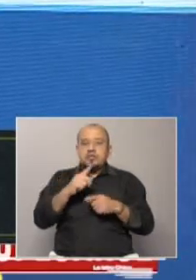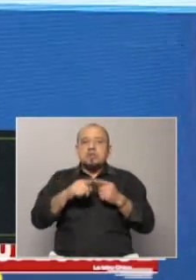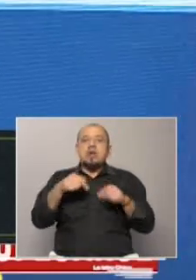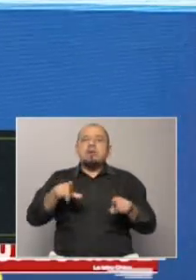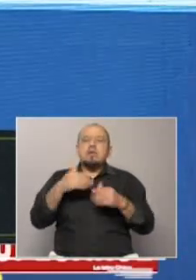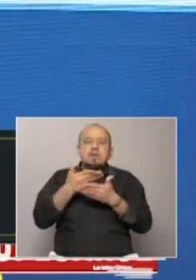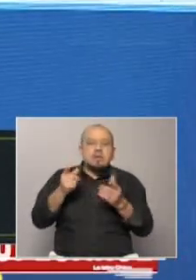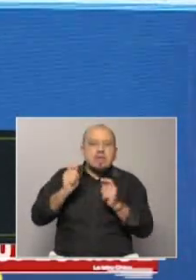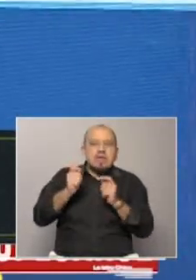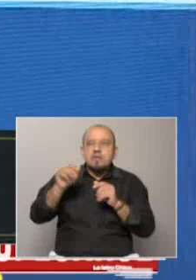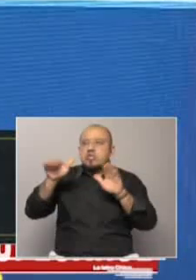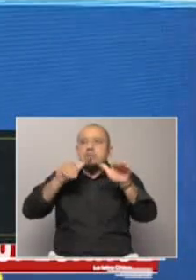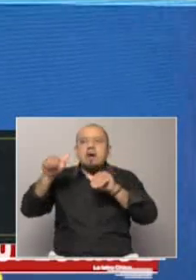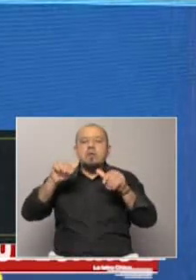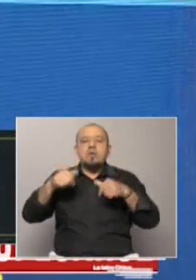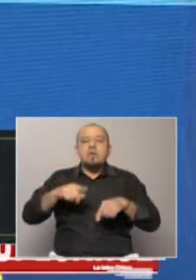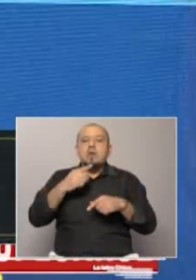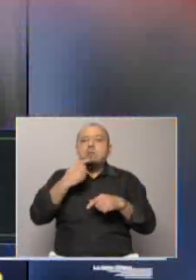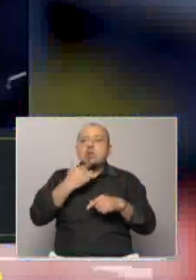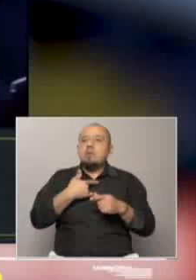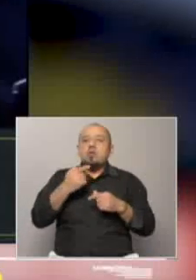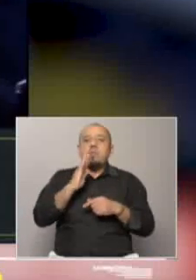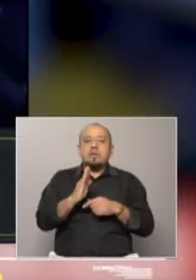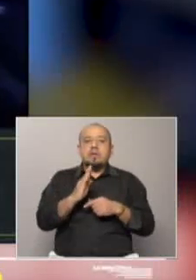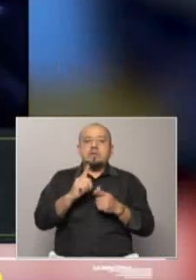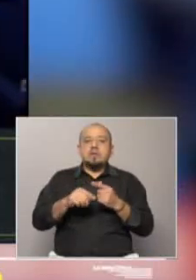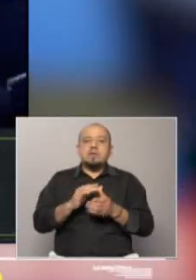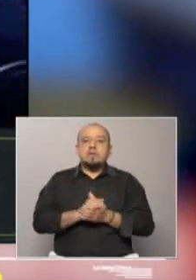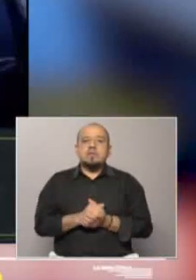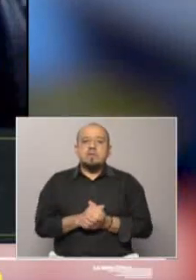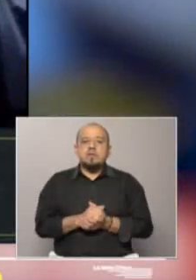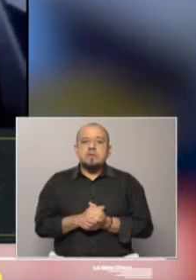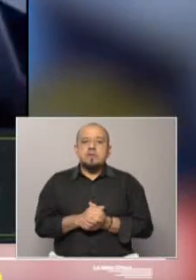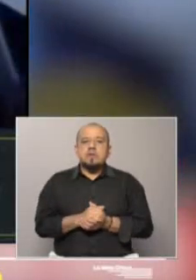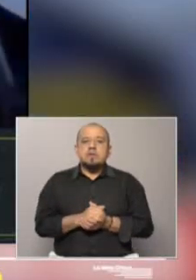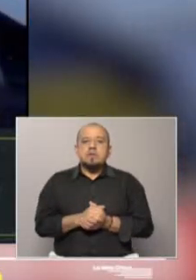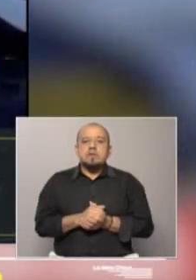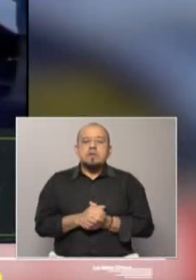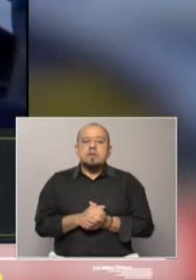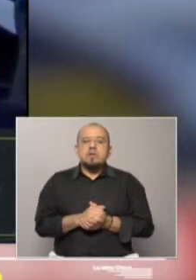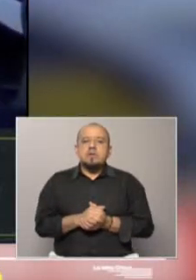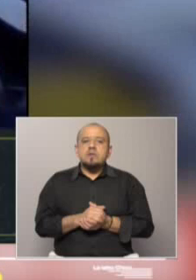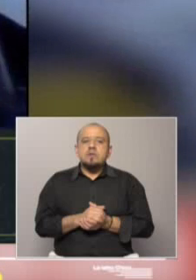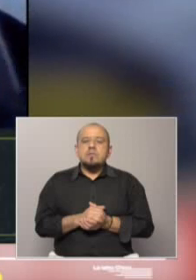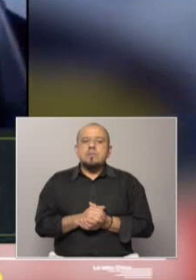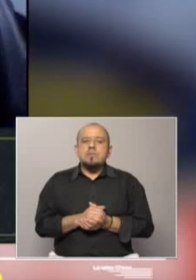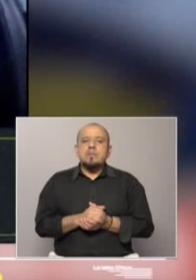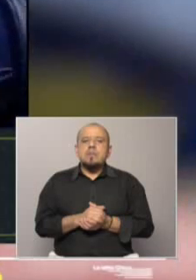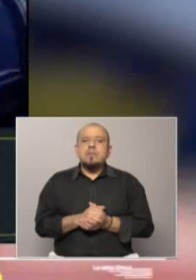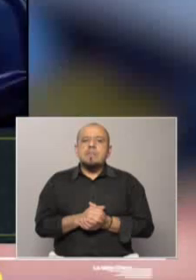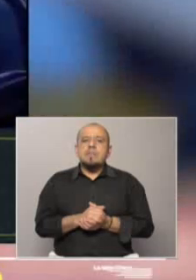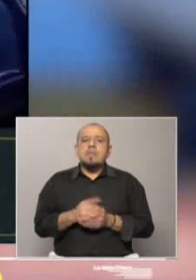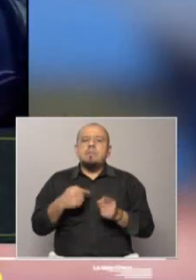públicamente llamaron a la convocatoria? Por ejemplo, Patricia Bullrich. El presidente, que la cuarentena puede que no exista para